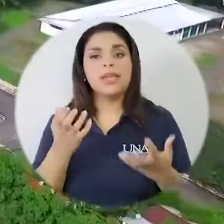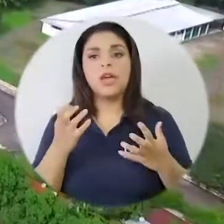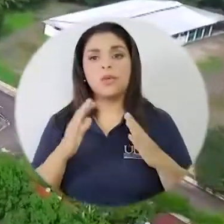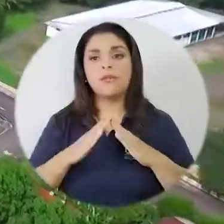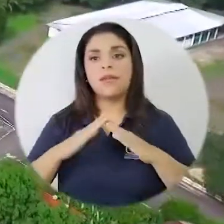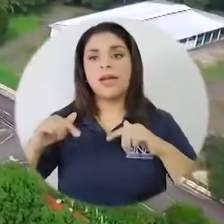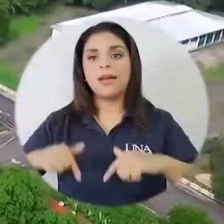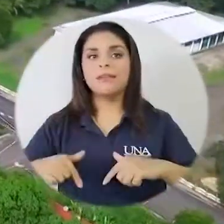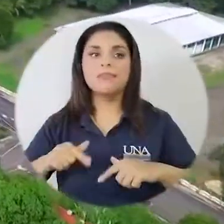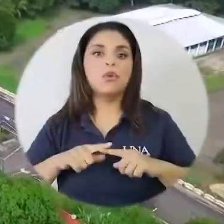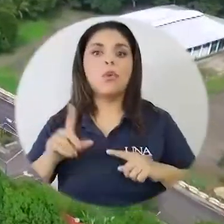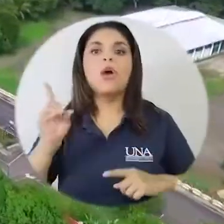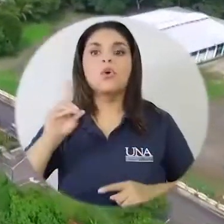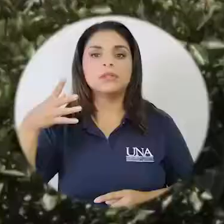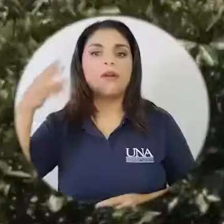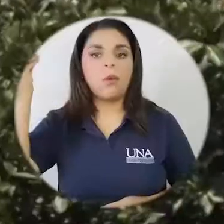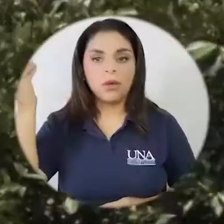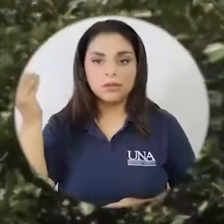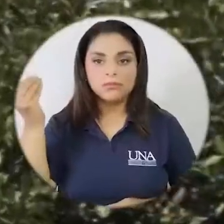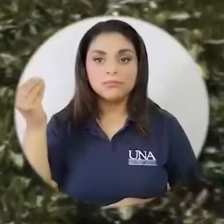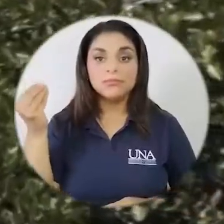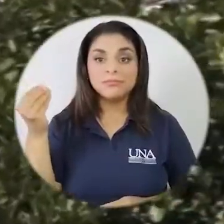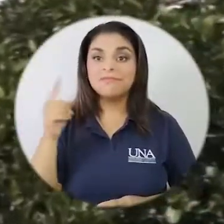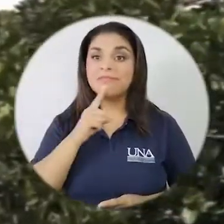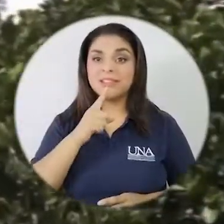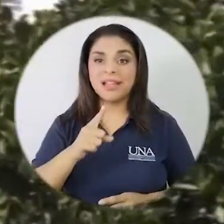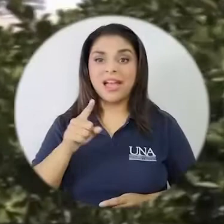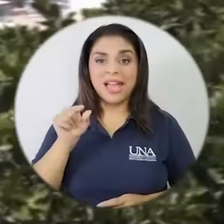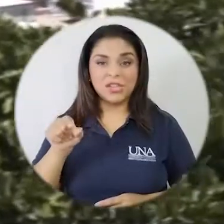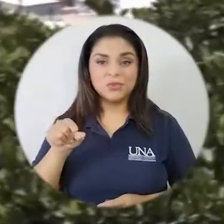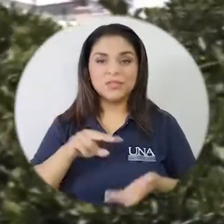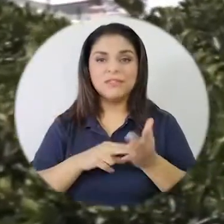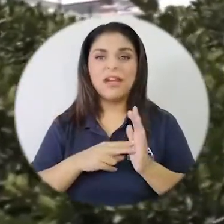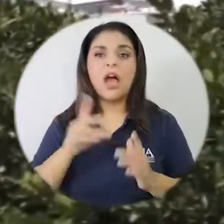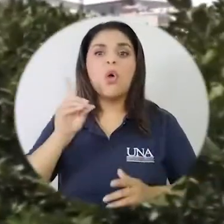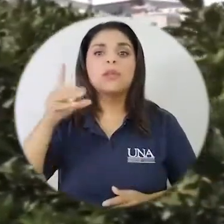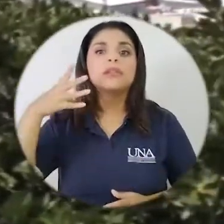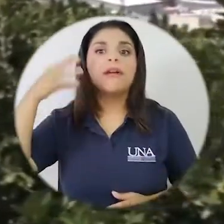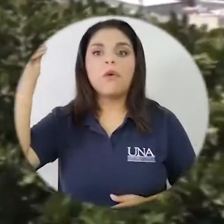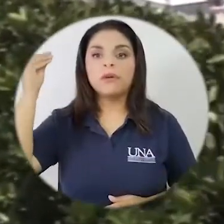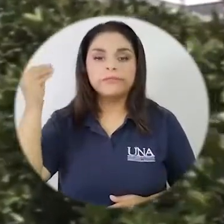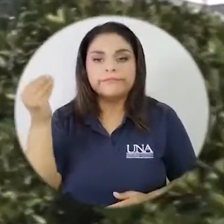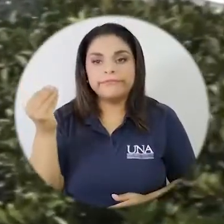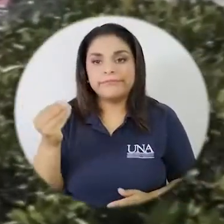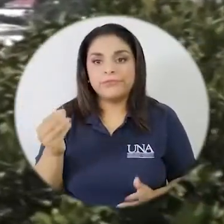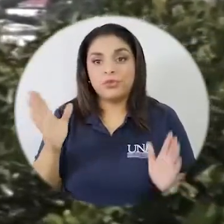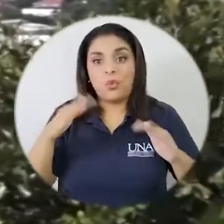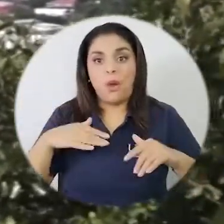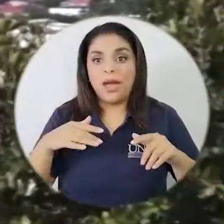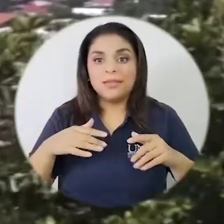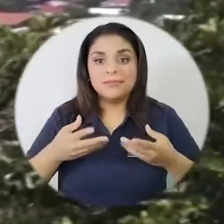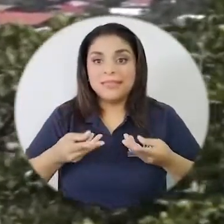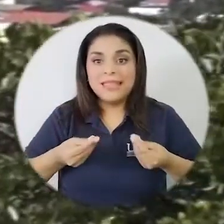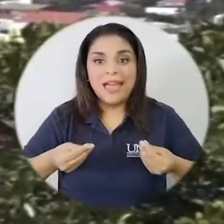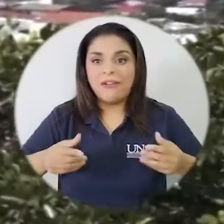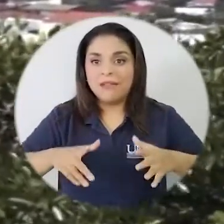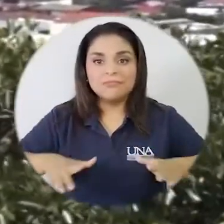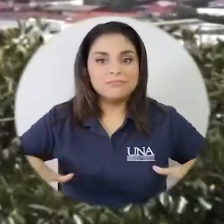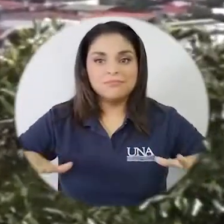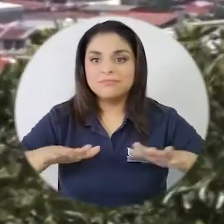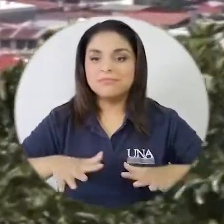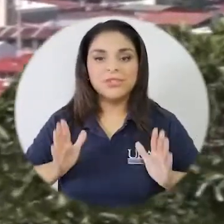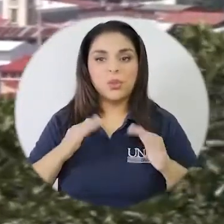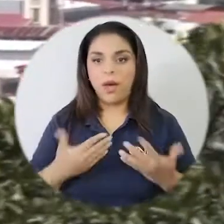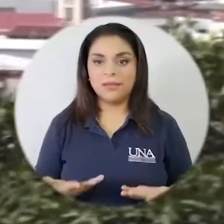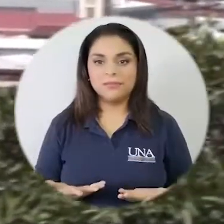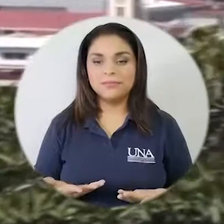tengo a dónde ir. Cuando uno le responde, yo no tengo a dónde ir, realmente le están diciendo, yo no tengo un terreno, ¿verdad? Es acceso